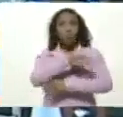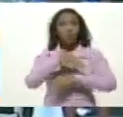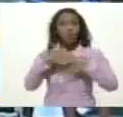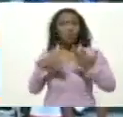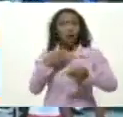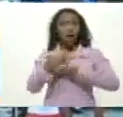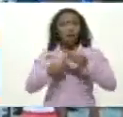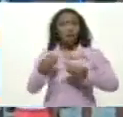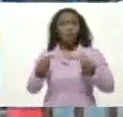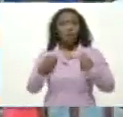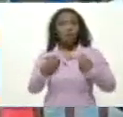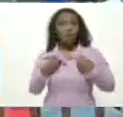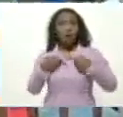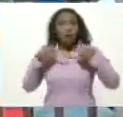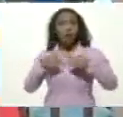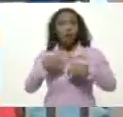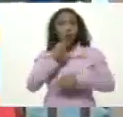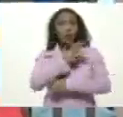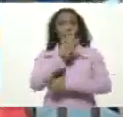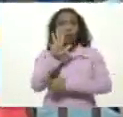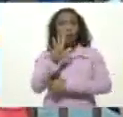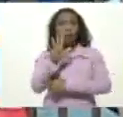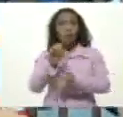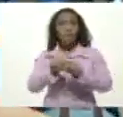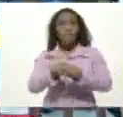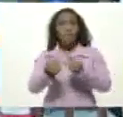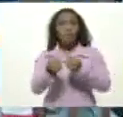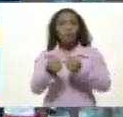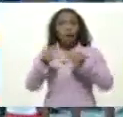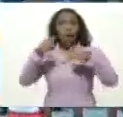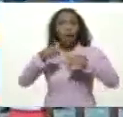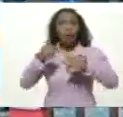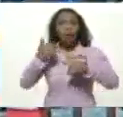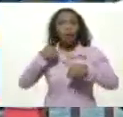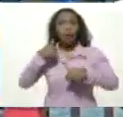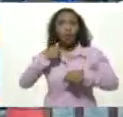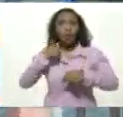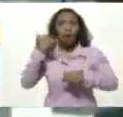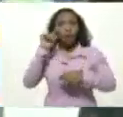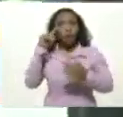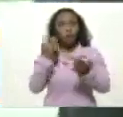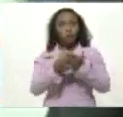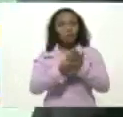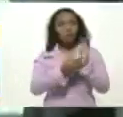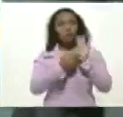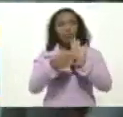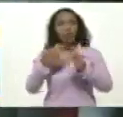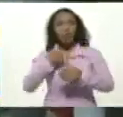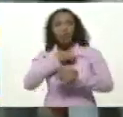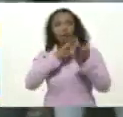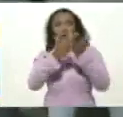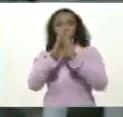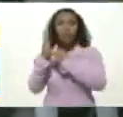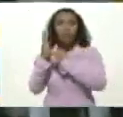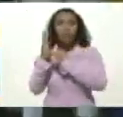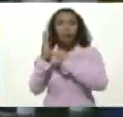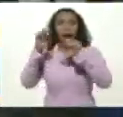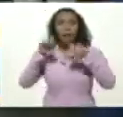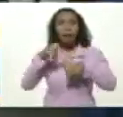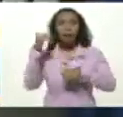vida 45 panaderos, y aquí le tengo una muestra de lo que producimos en nuestra comuna.